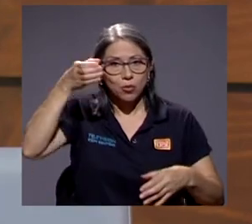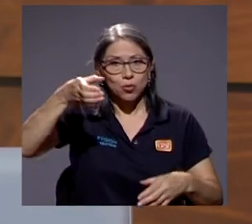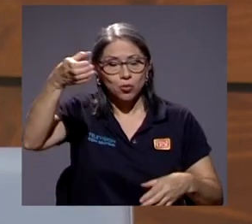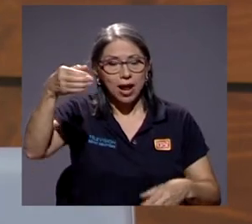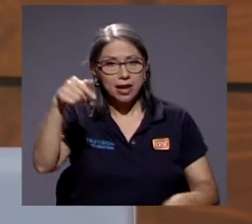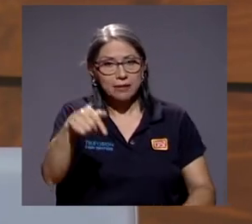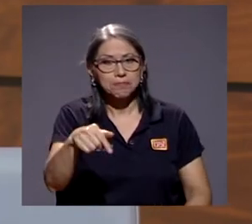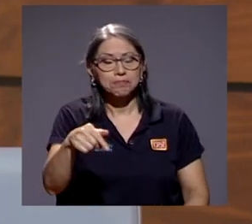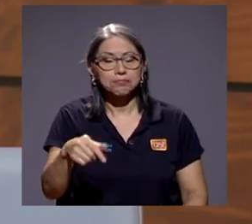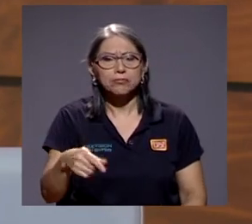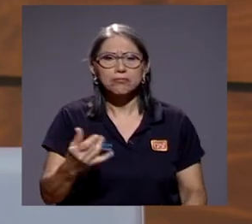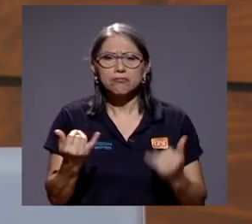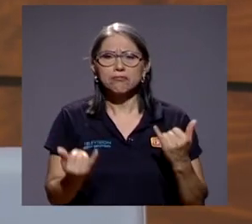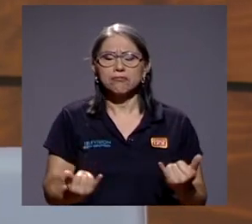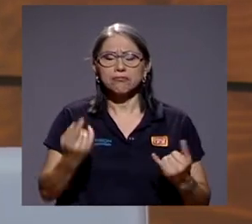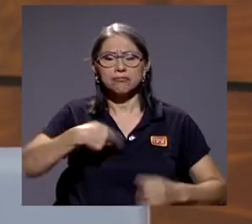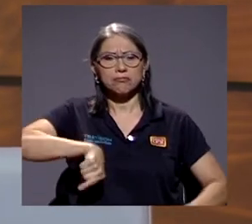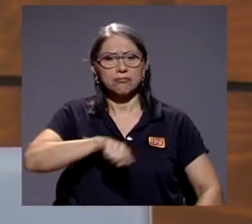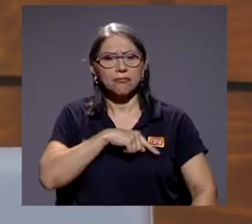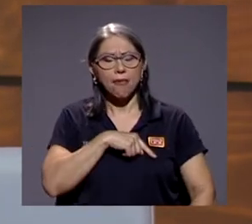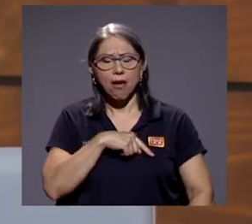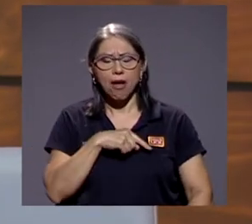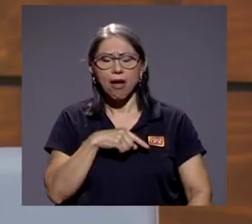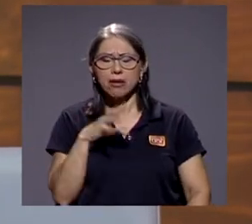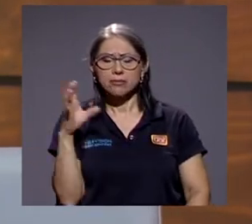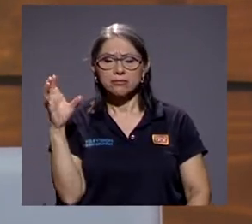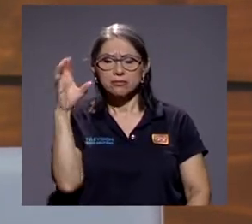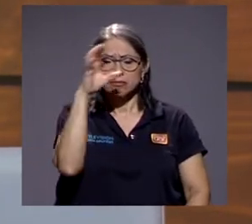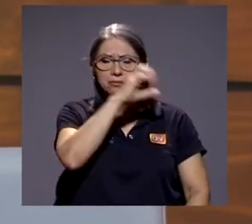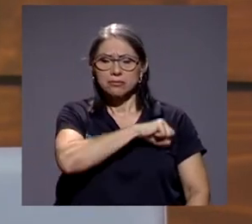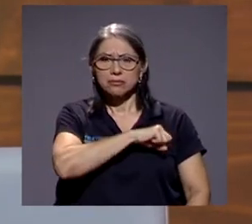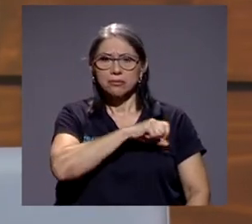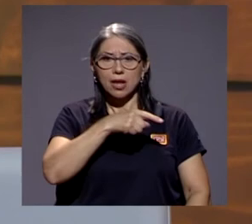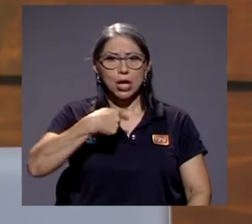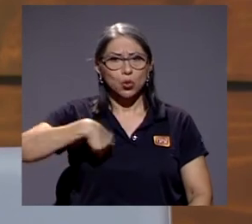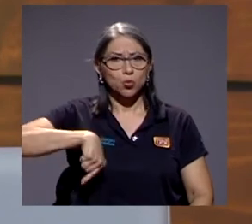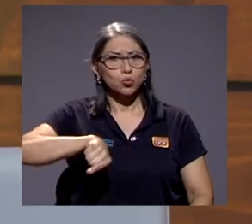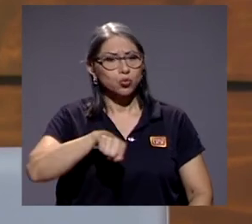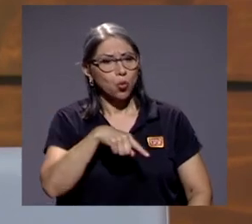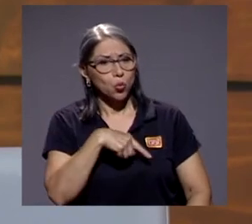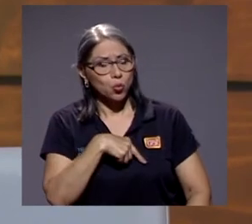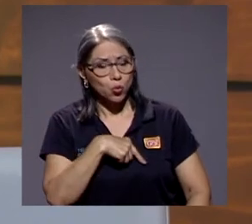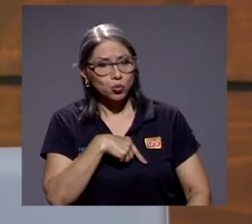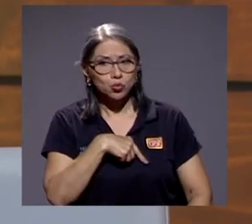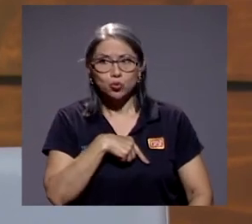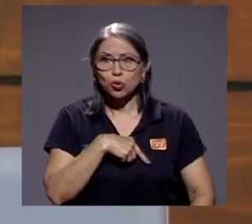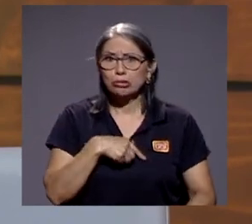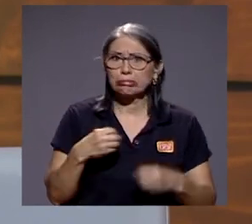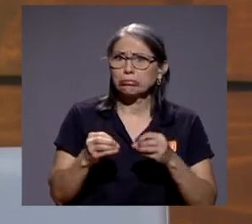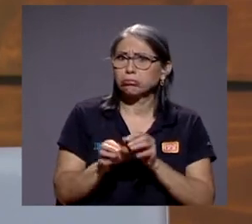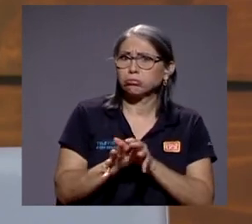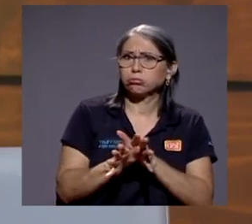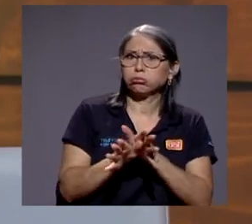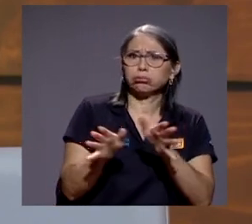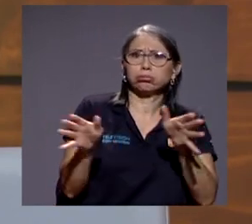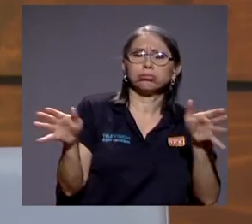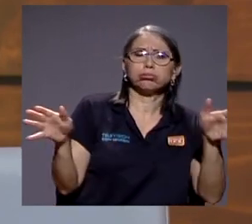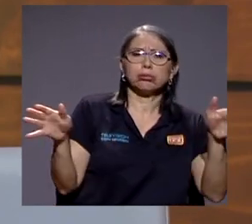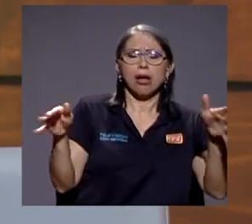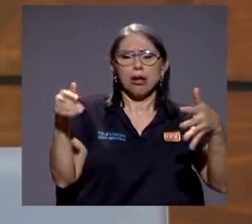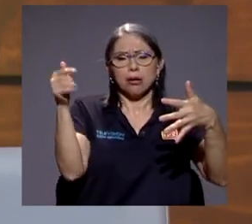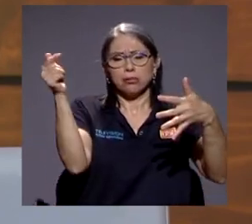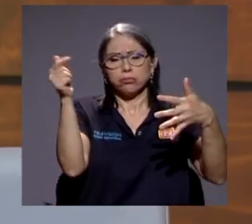que somos un sector que es súper amplio como decías vos súper